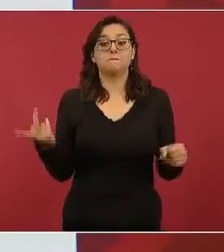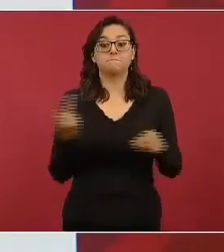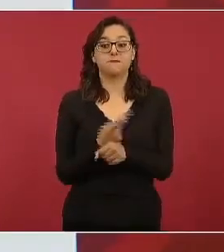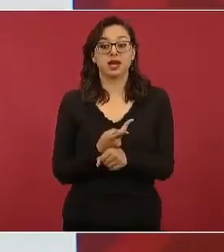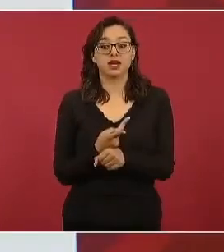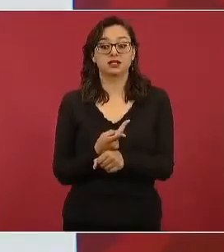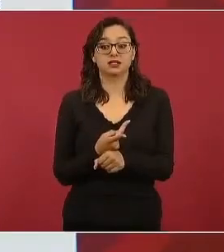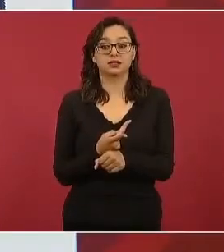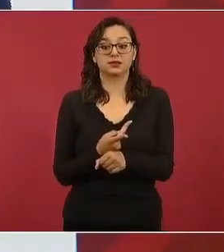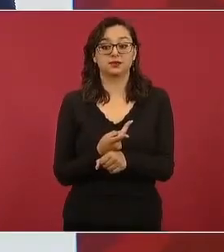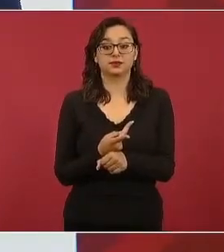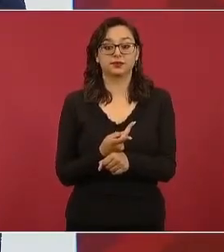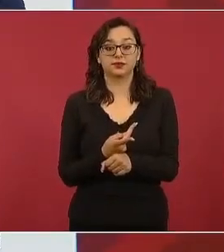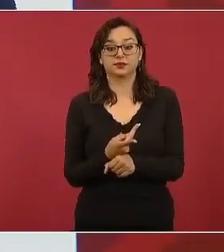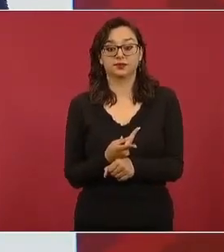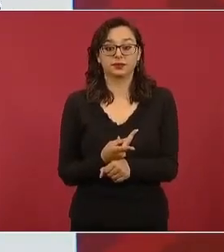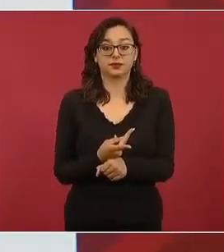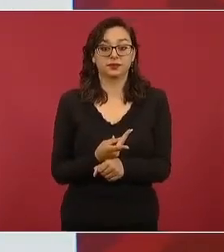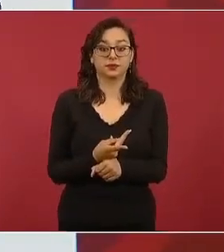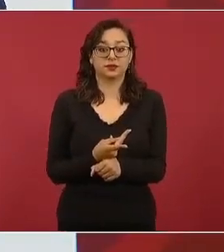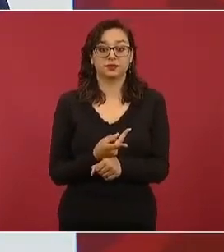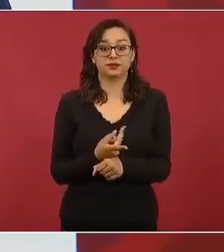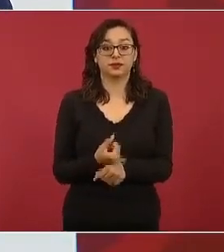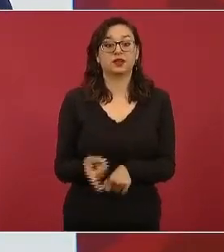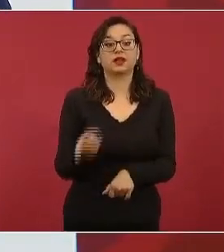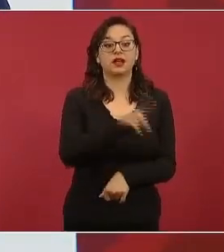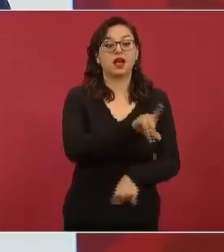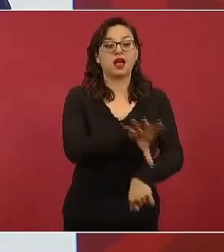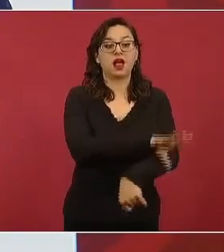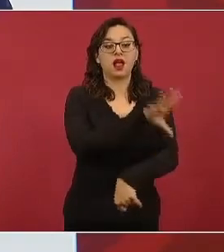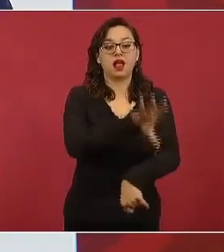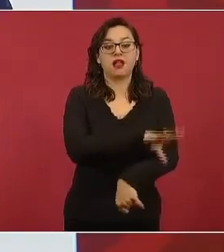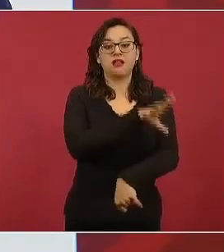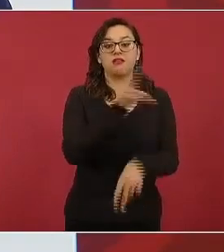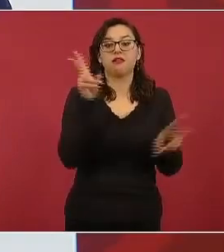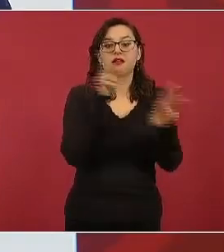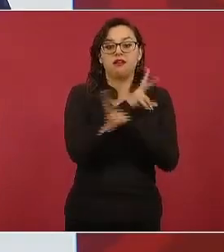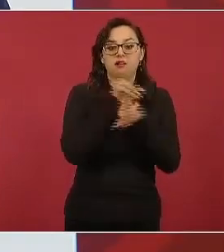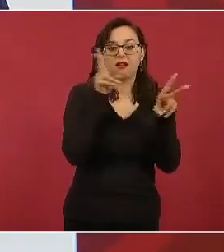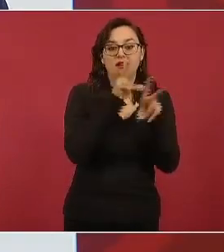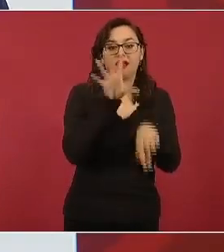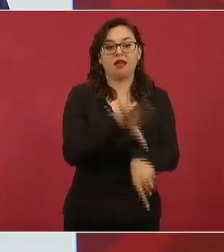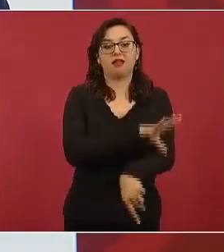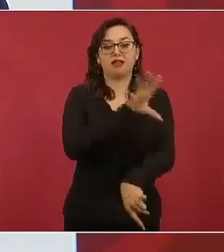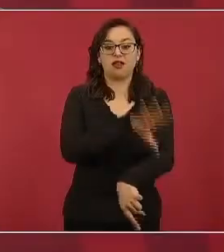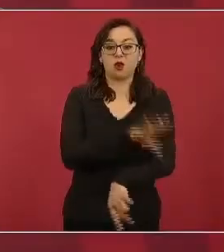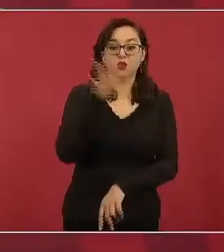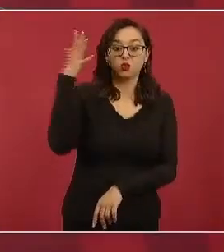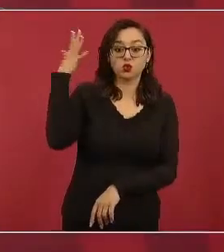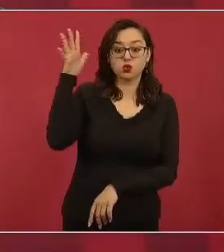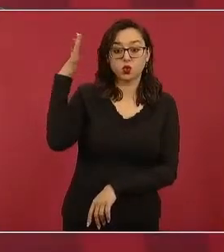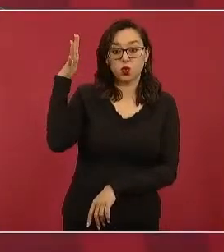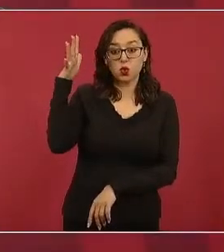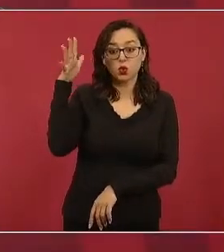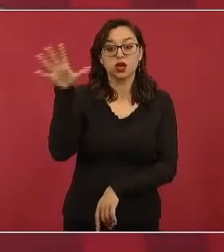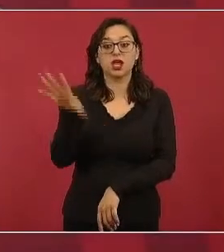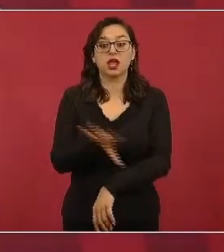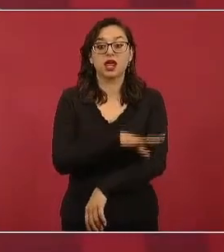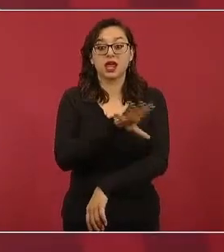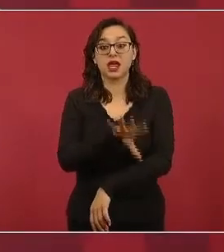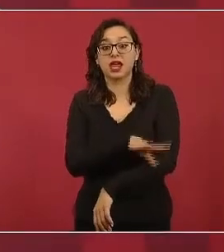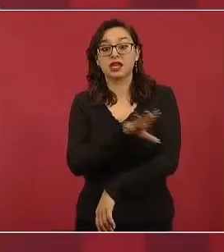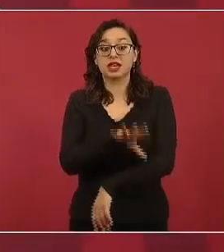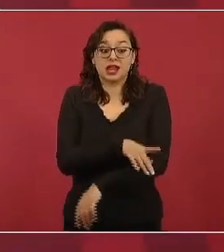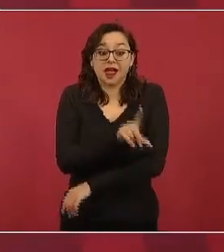solo a las plantas eólicas y a la energía solar, sino también habla de